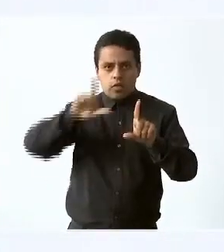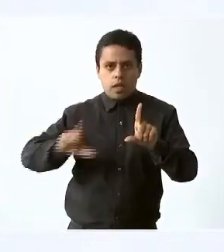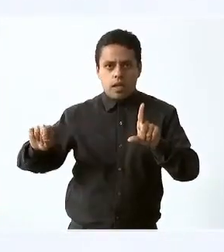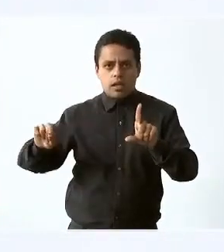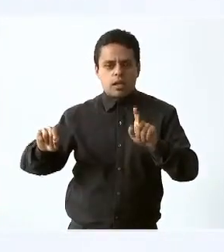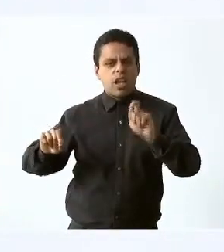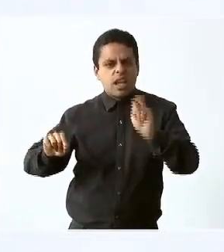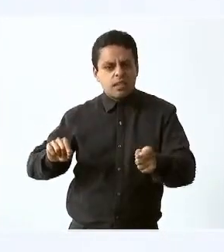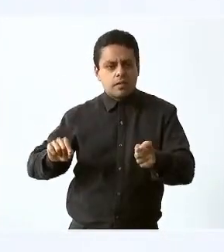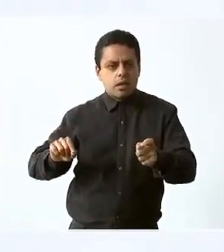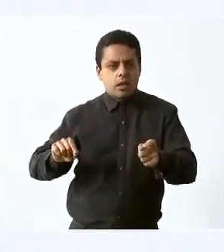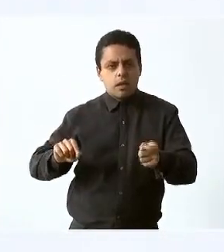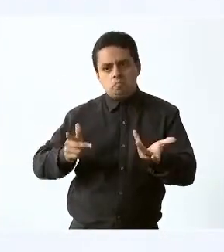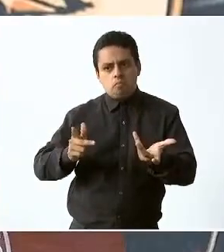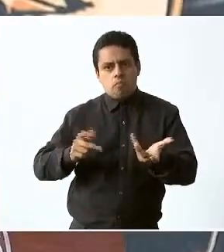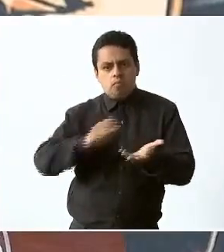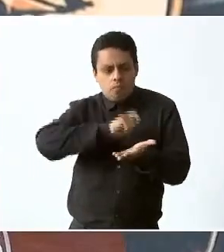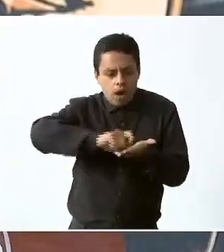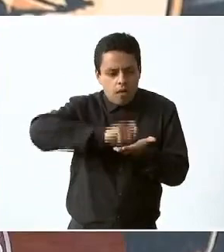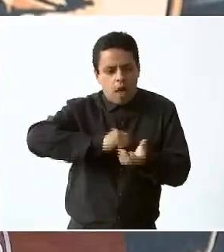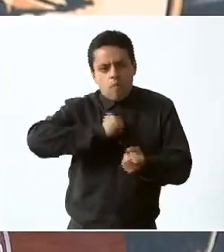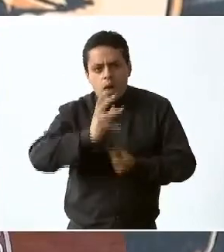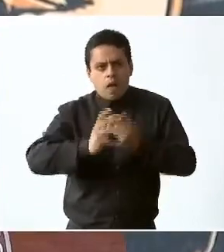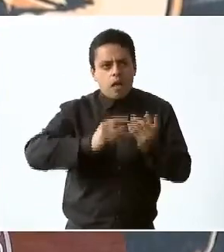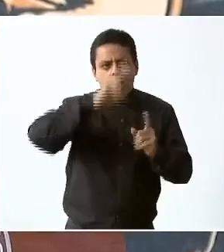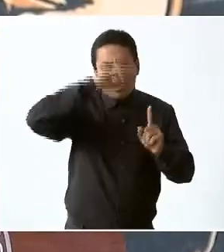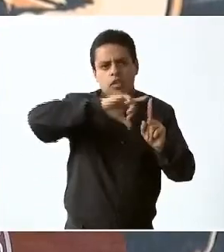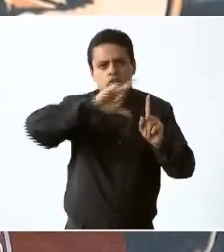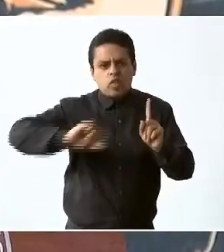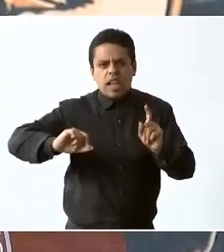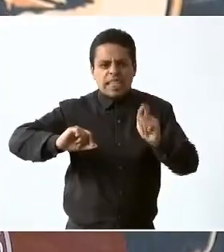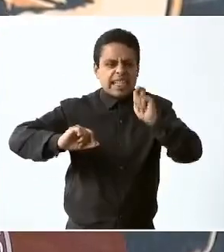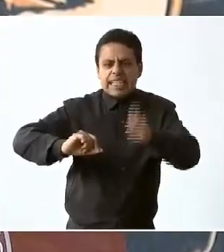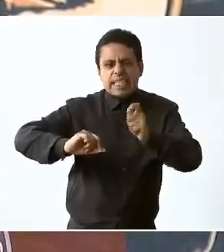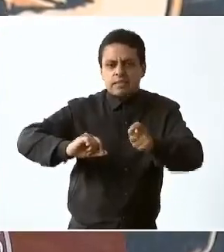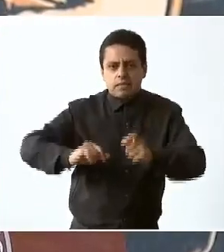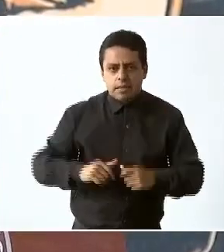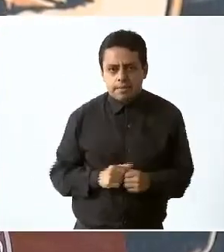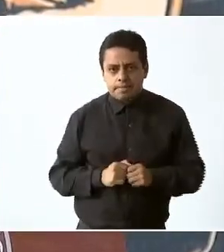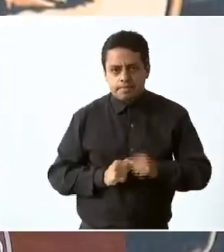¿Qué significa este título en la posteridad lírica?